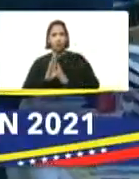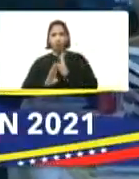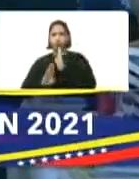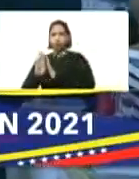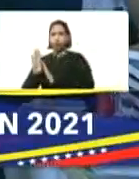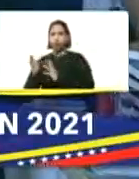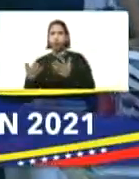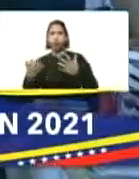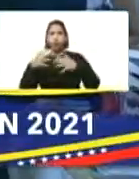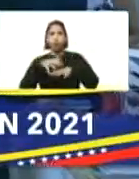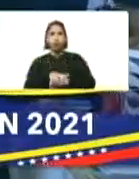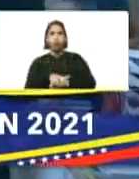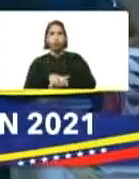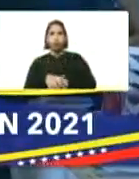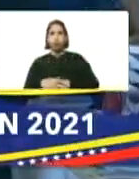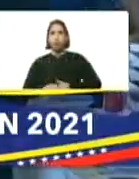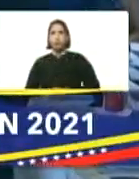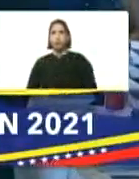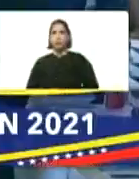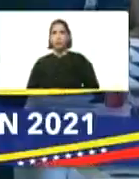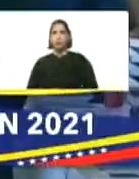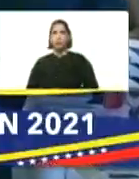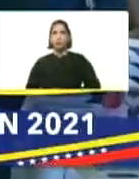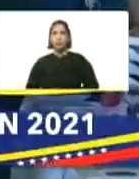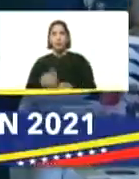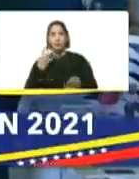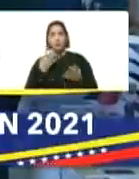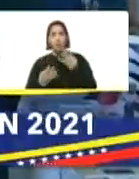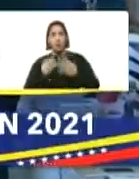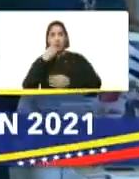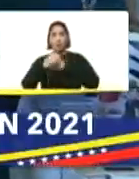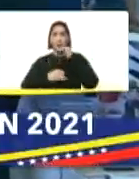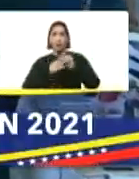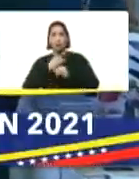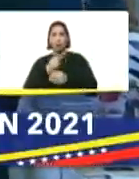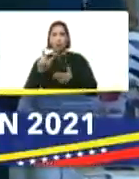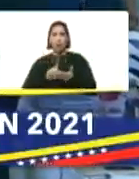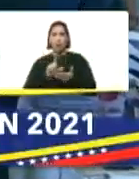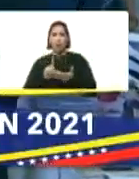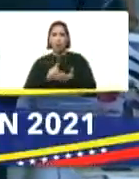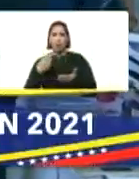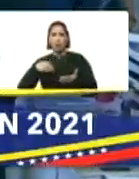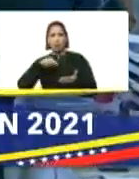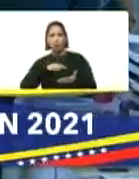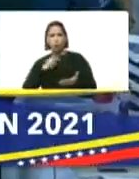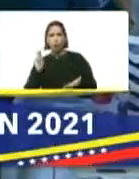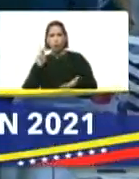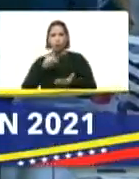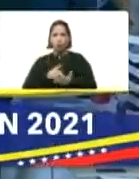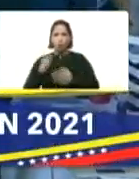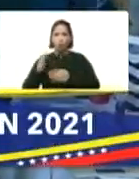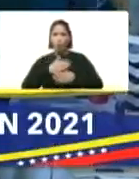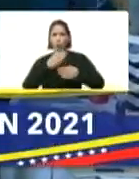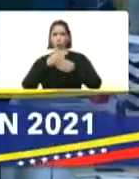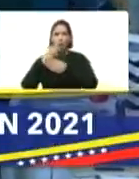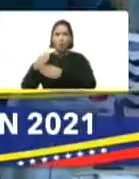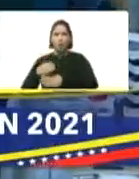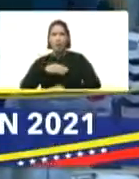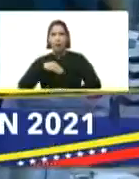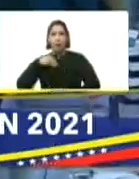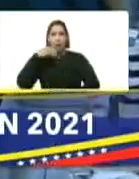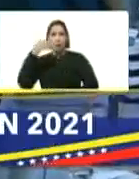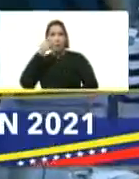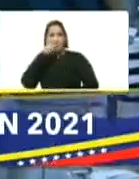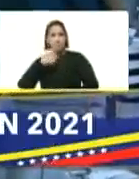integración. Y en la Feria Internacional del Libro venimos a compartir el alma del pueblo de Vietnam